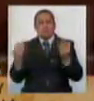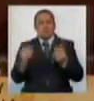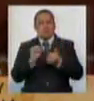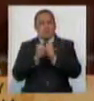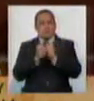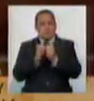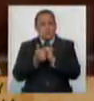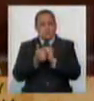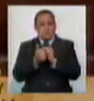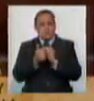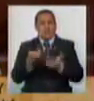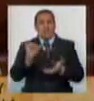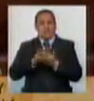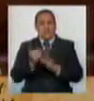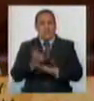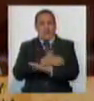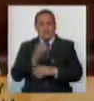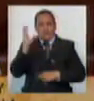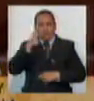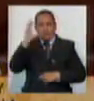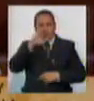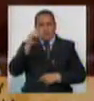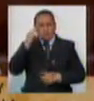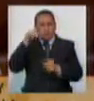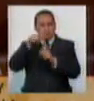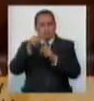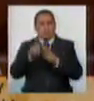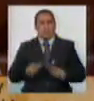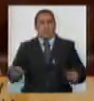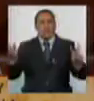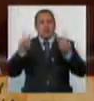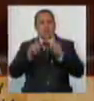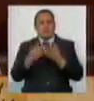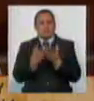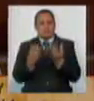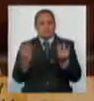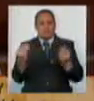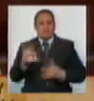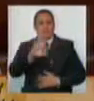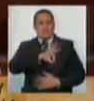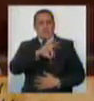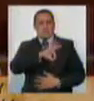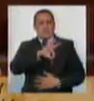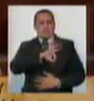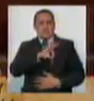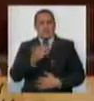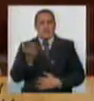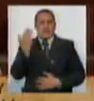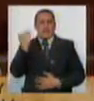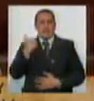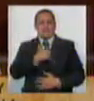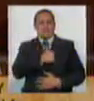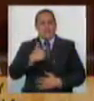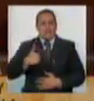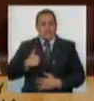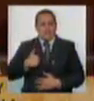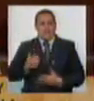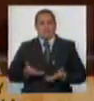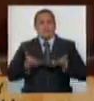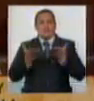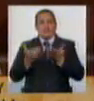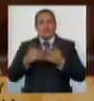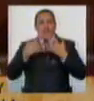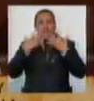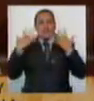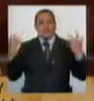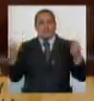deportistas, quienes han conseguido un récord histórico de medallas en los Juegos Panamericanos en Toronto, dándoles una